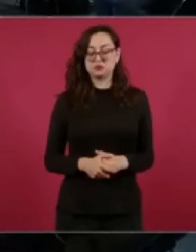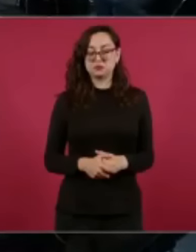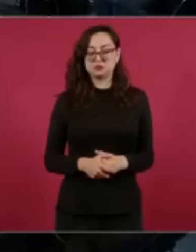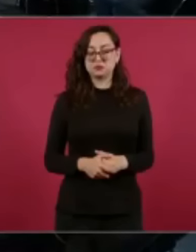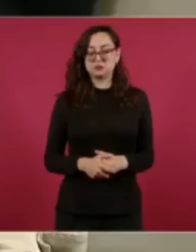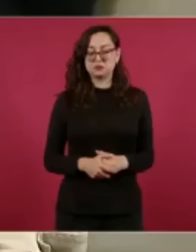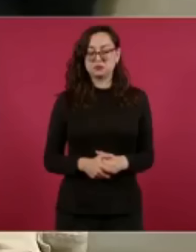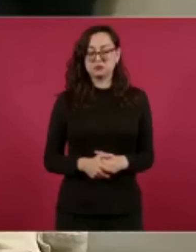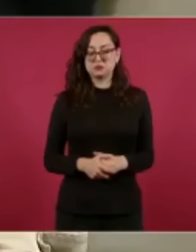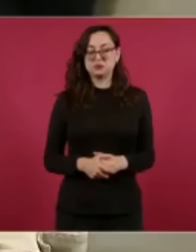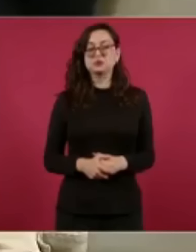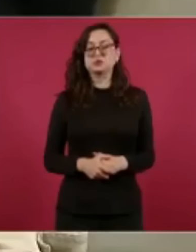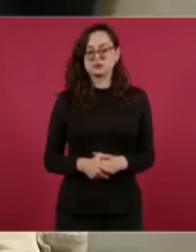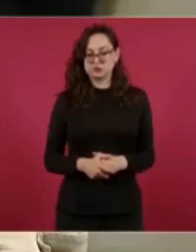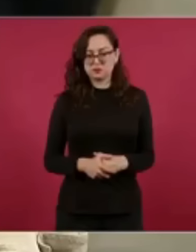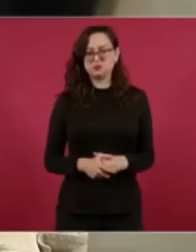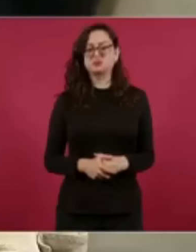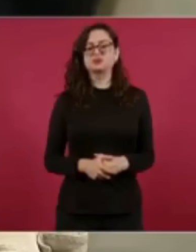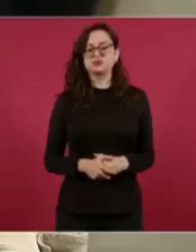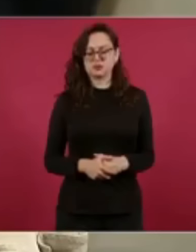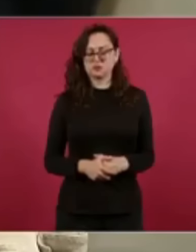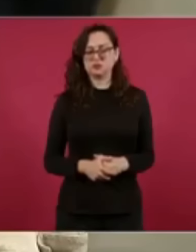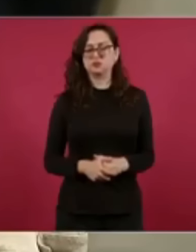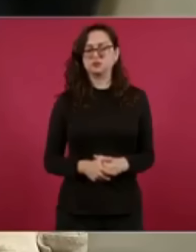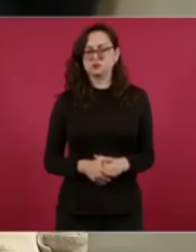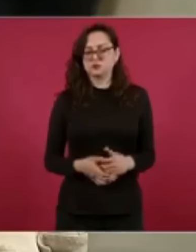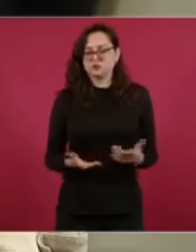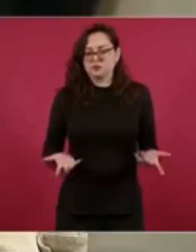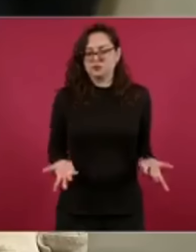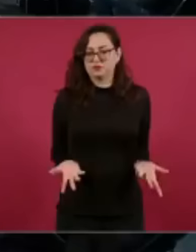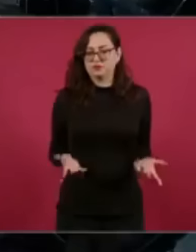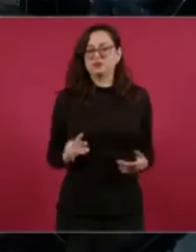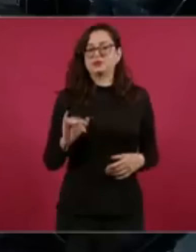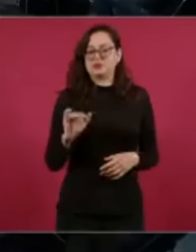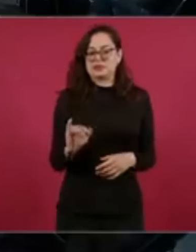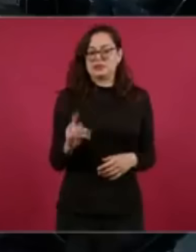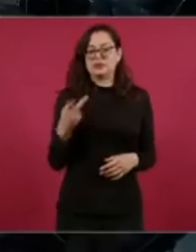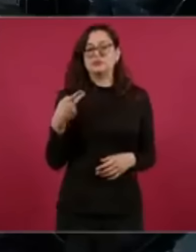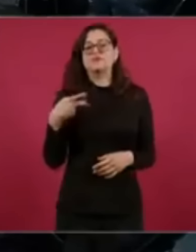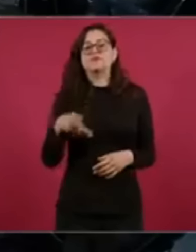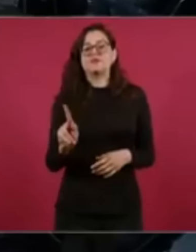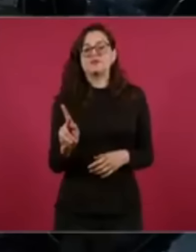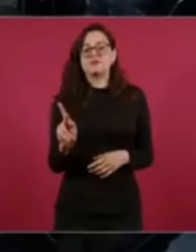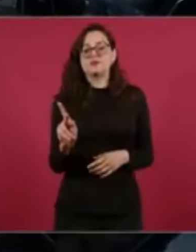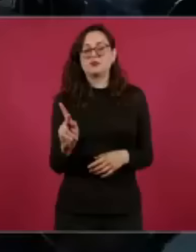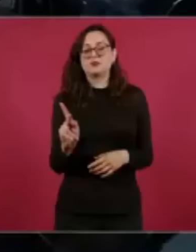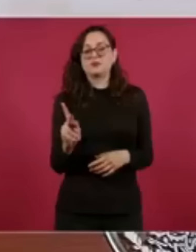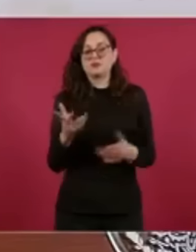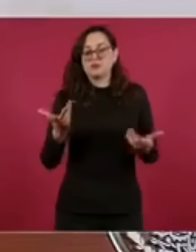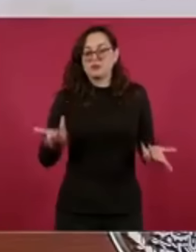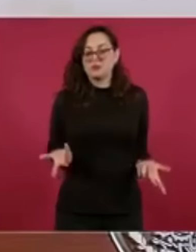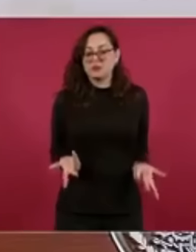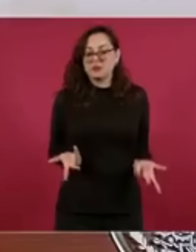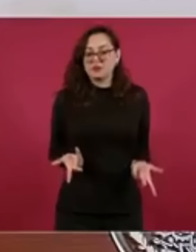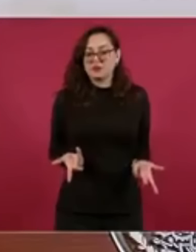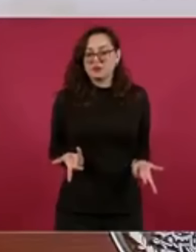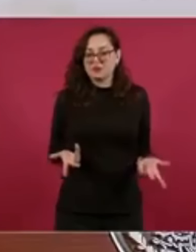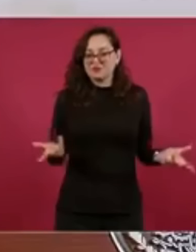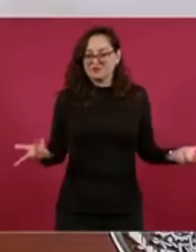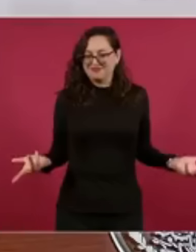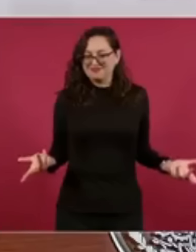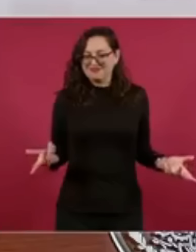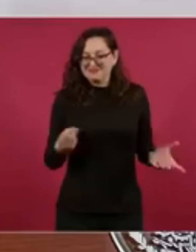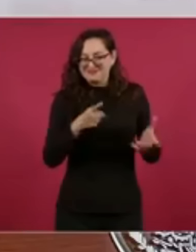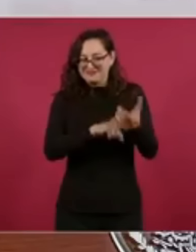El GIEI en su informe también habla sí, de eso. Sí, sí, sí. Pero ese complemento de que fue el capo... Eso no lo menciona el